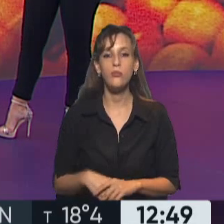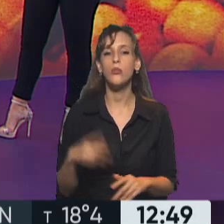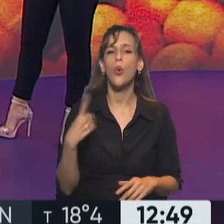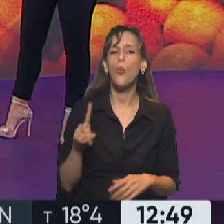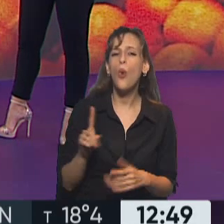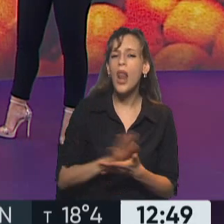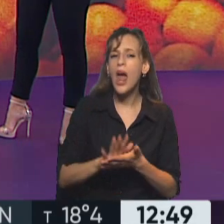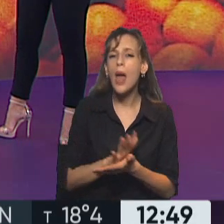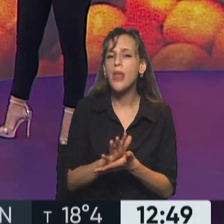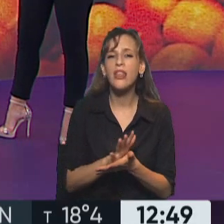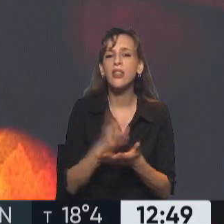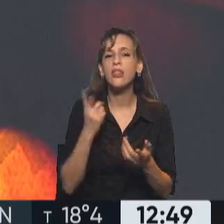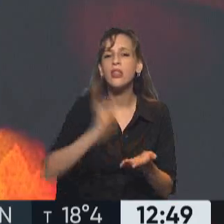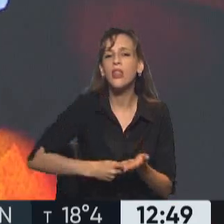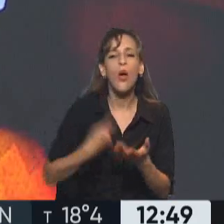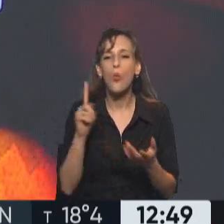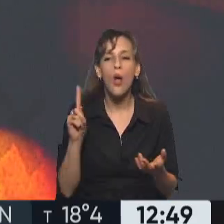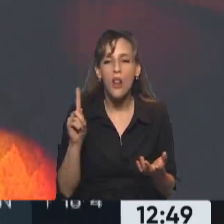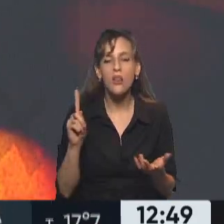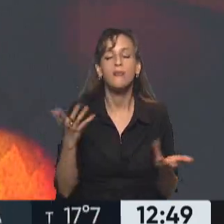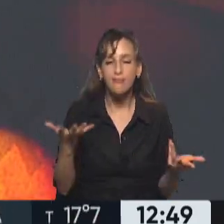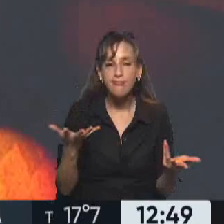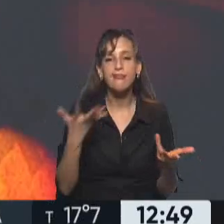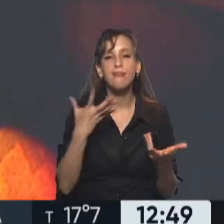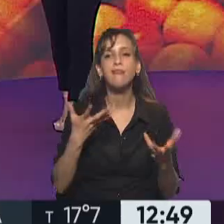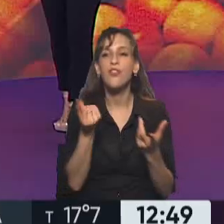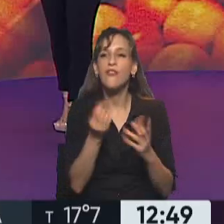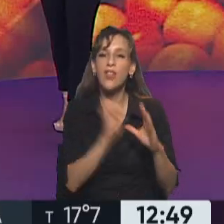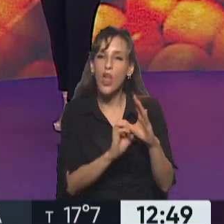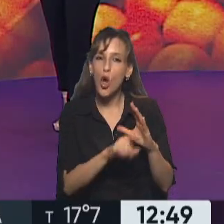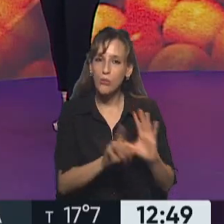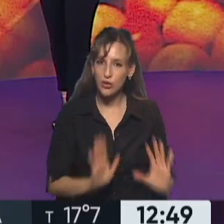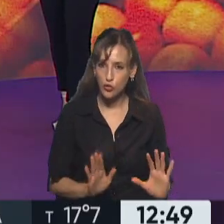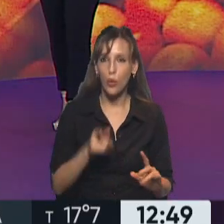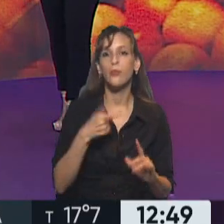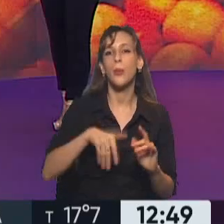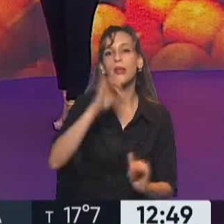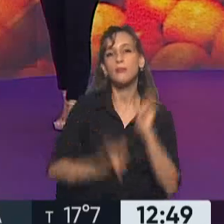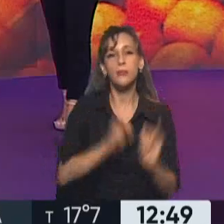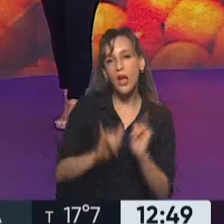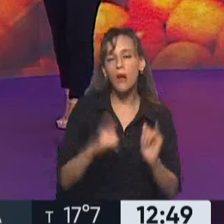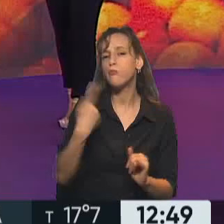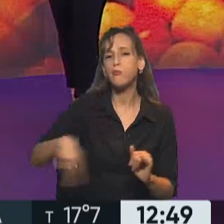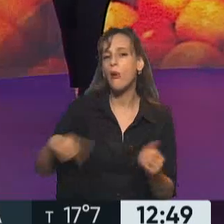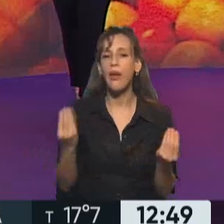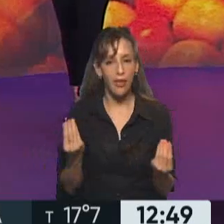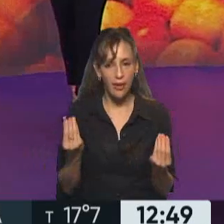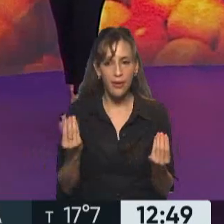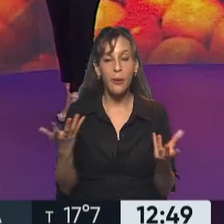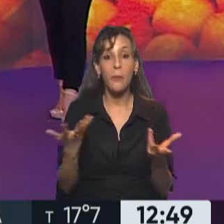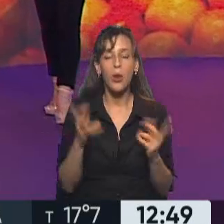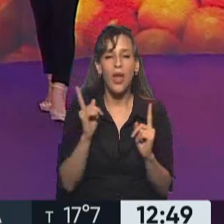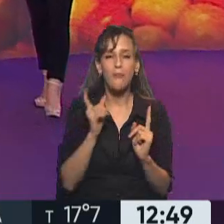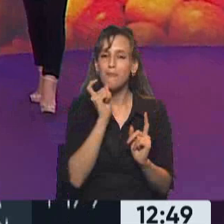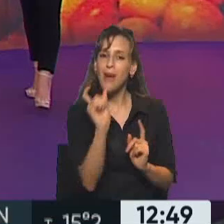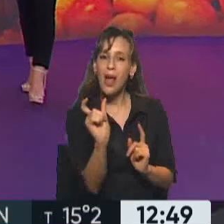herramienta? El fideicomiso, el famoso fideicomiso. Vamos a avanzar y vamos a explicar qué es esto, porque a veces la palabra misma